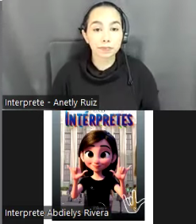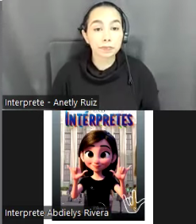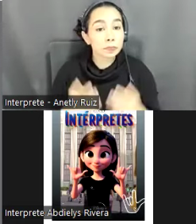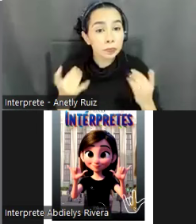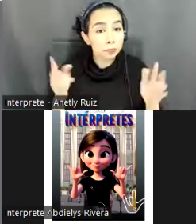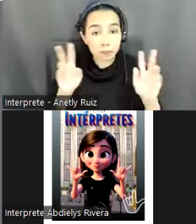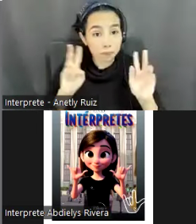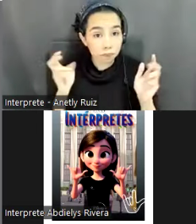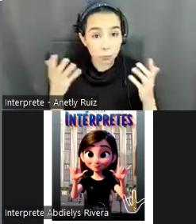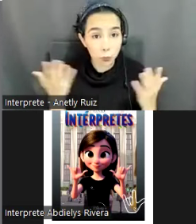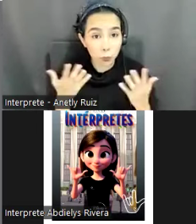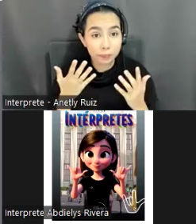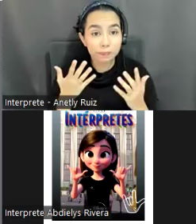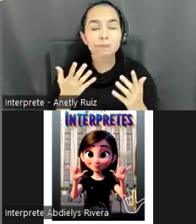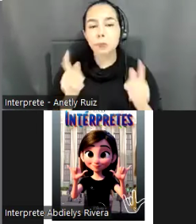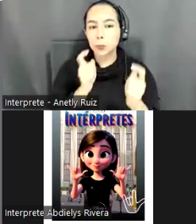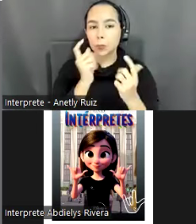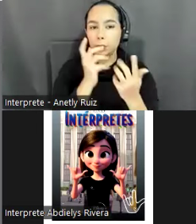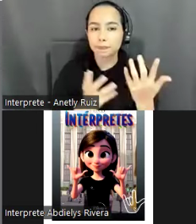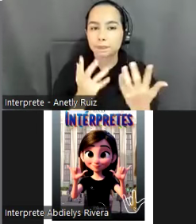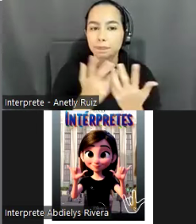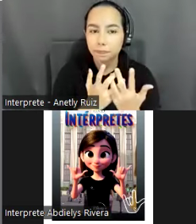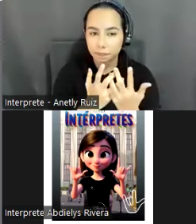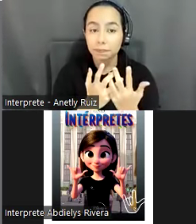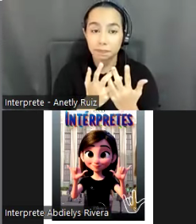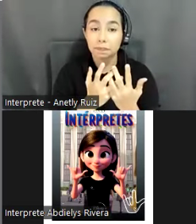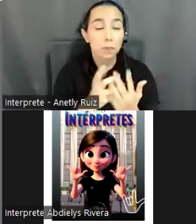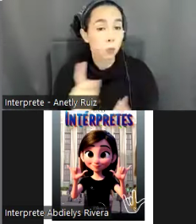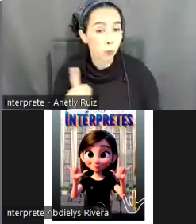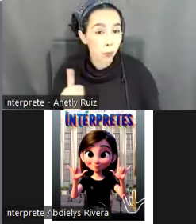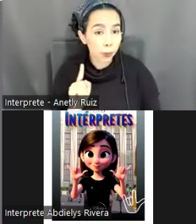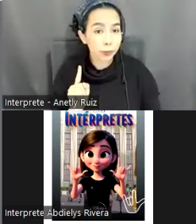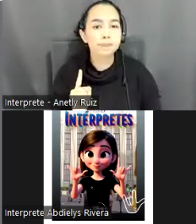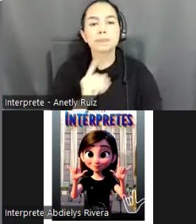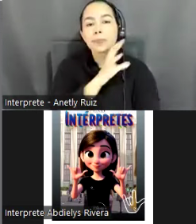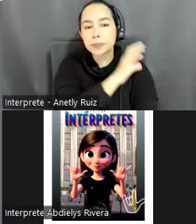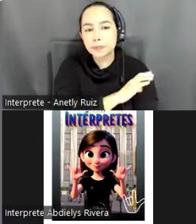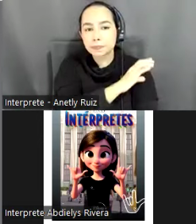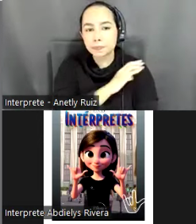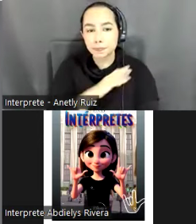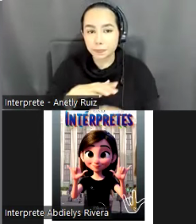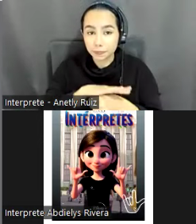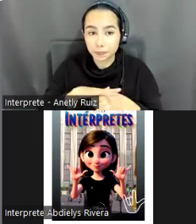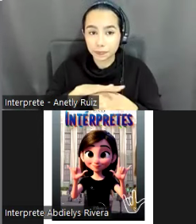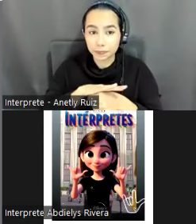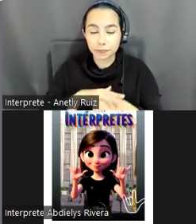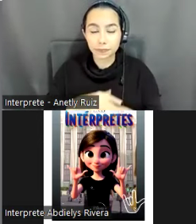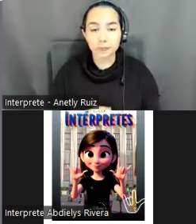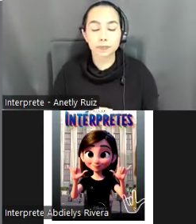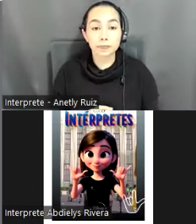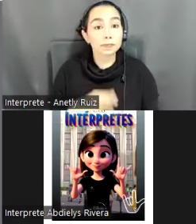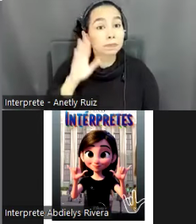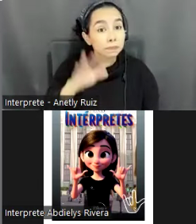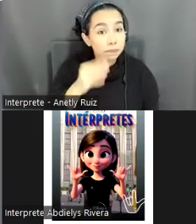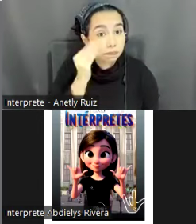es acomodo razonable en los escenarios clínicos. Debo destacar antes de continuar que nuestra compañera Nicole Muñoz